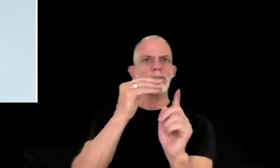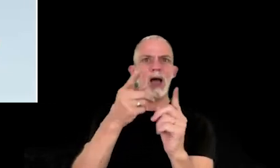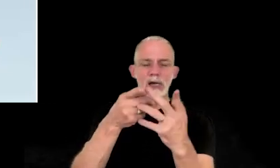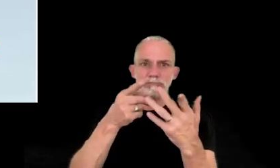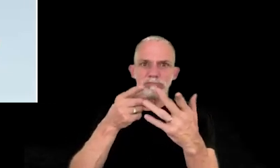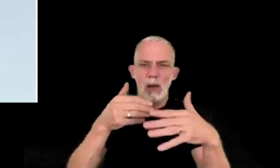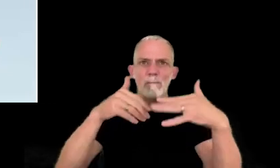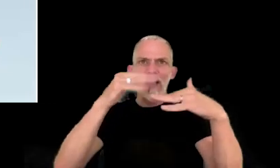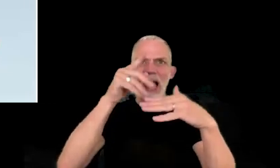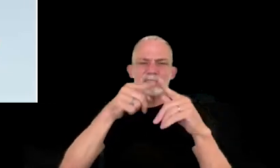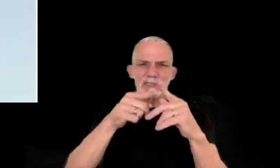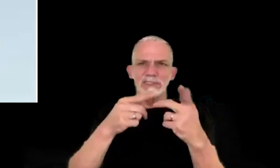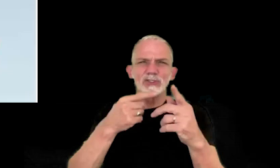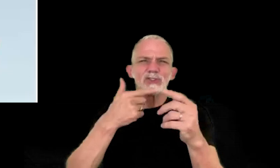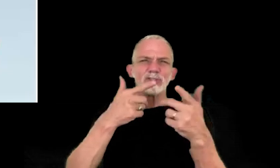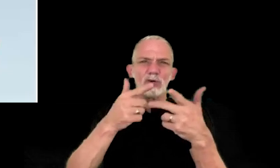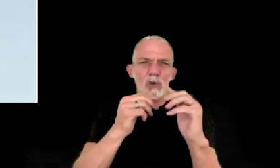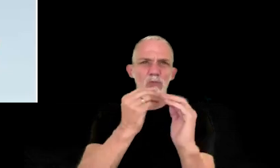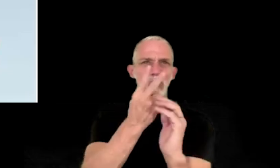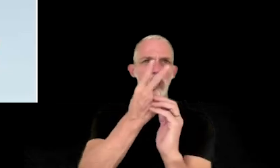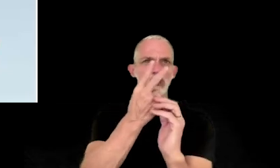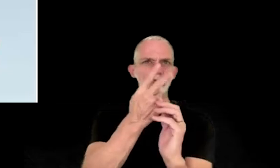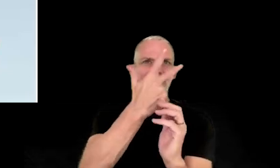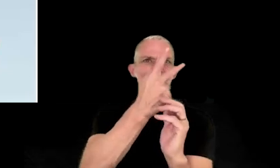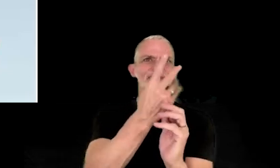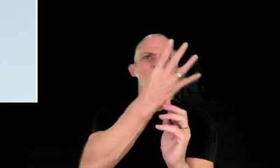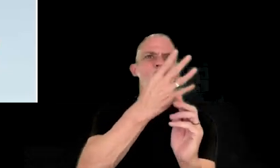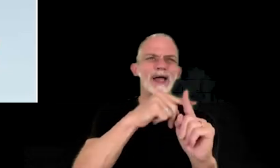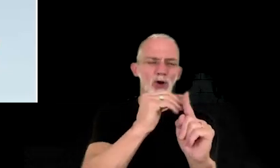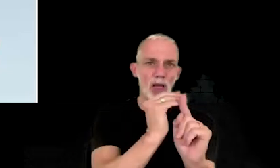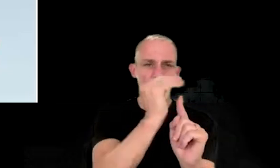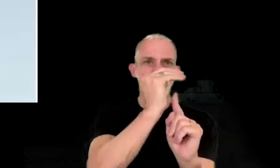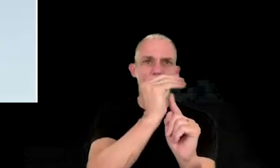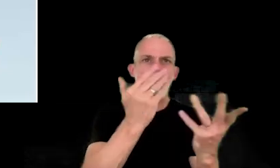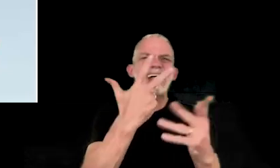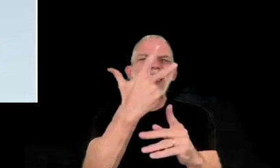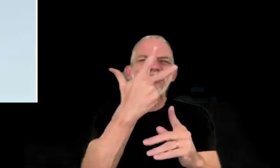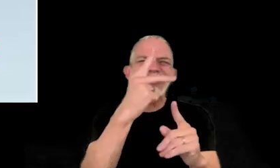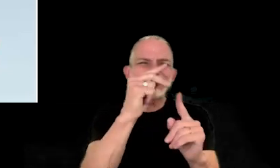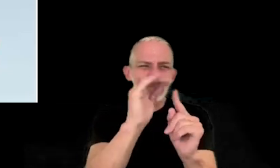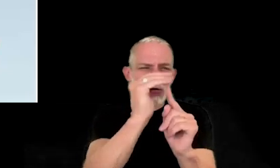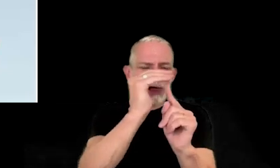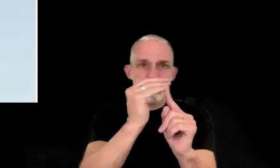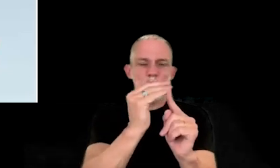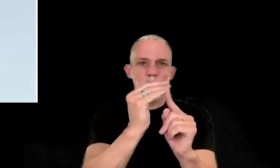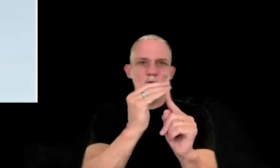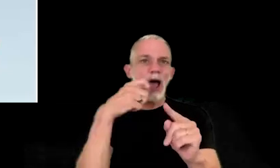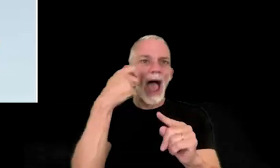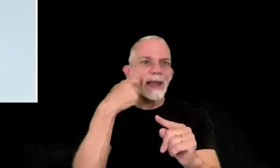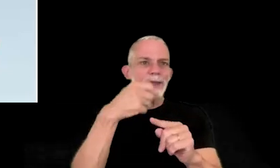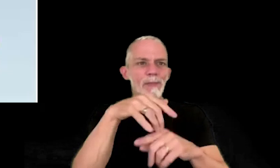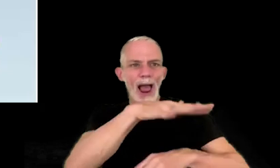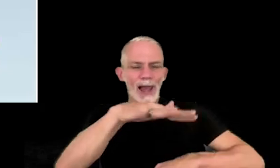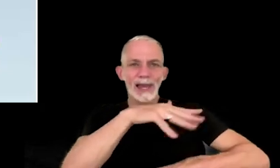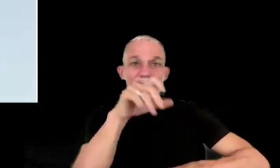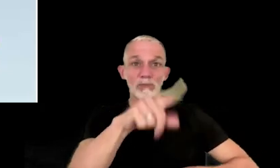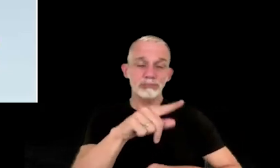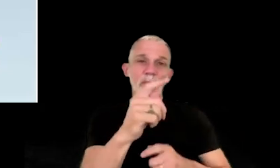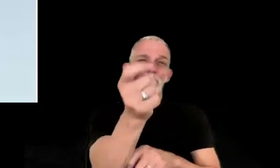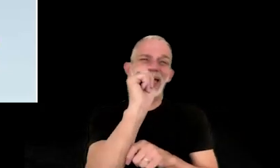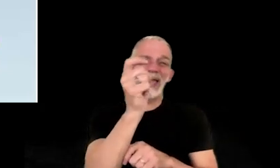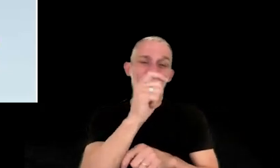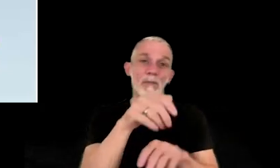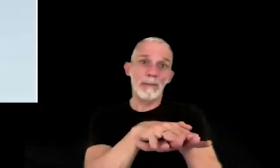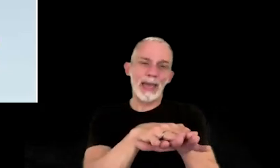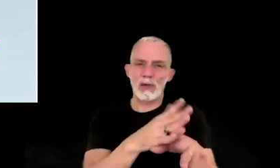a ir deteriorando más ese aspecto. Fíjense, por ejemplo, a 3 grados centígrados, las especies locales de pesca, los